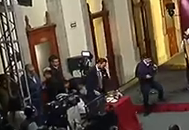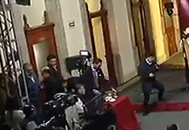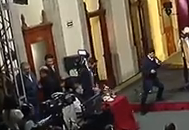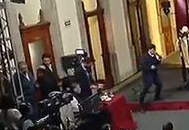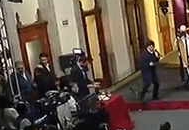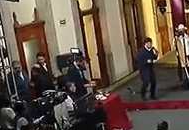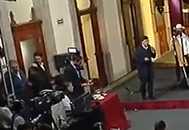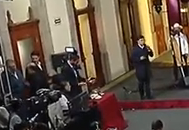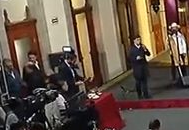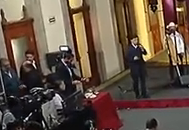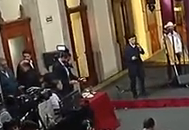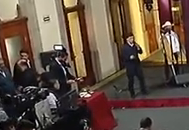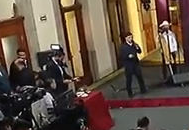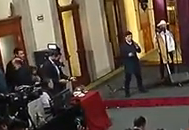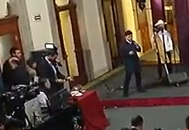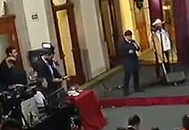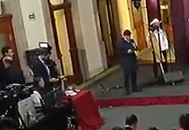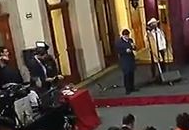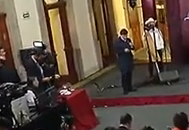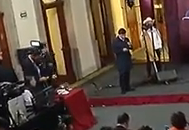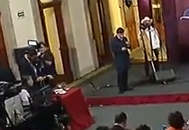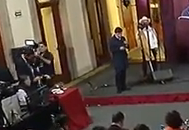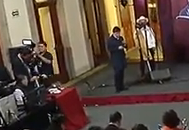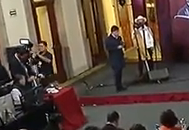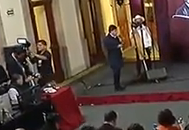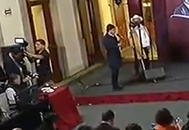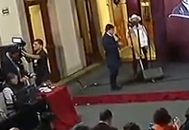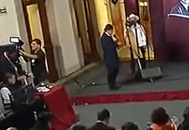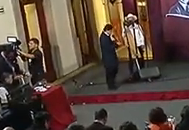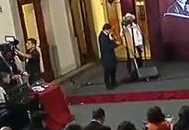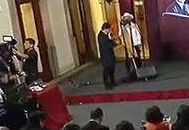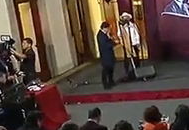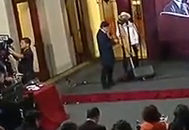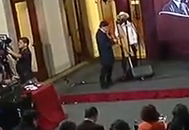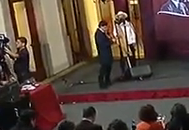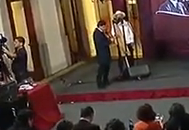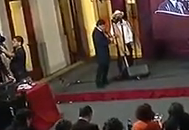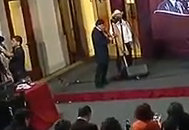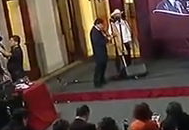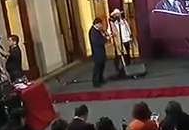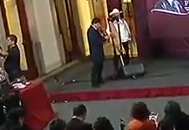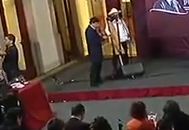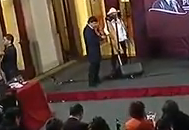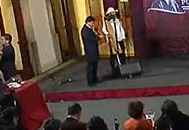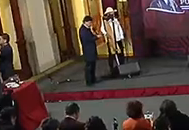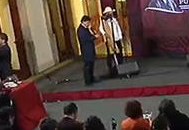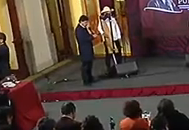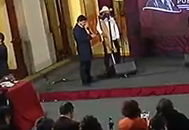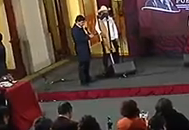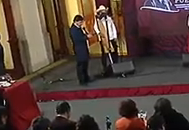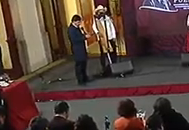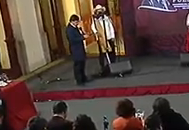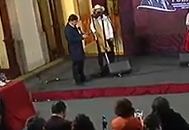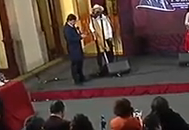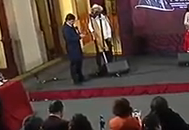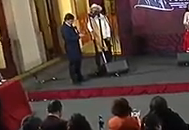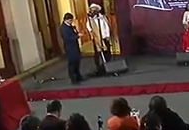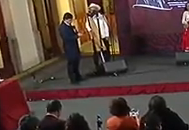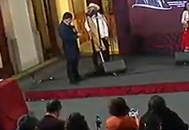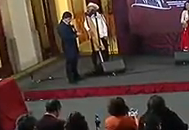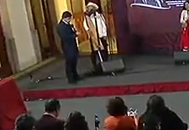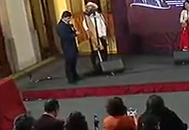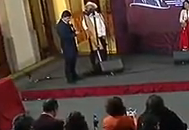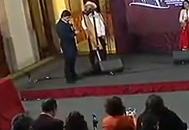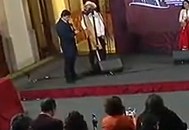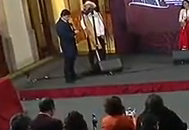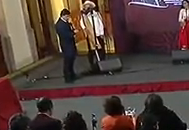Y nada más para darle la bienvenida a Mono Blanco, que está integrado por Gilberto Gutiérrez Silva, Gisela Farías,